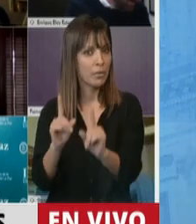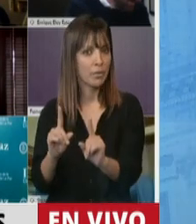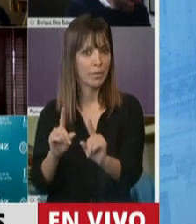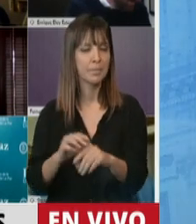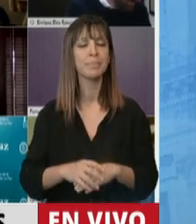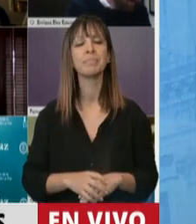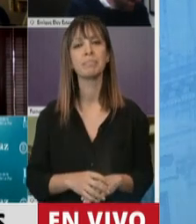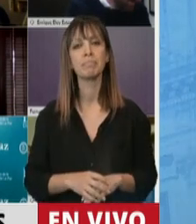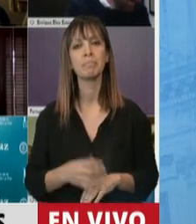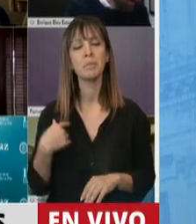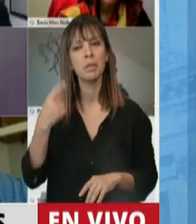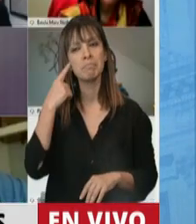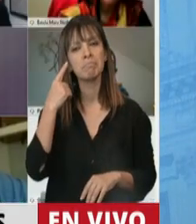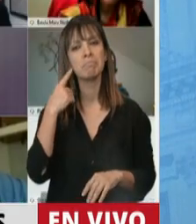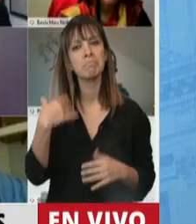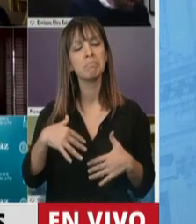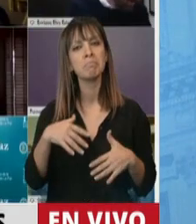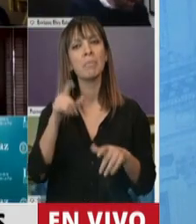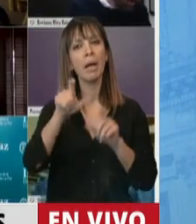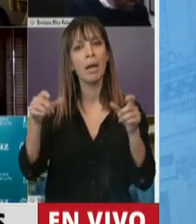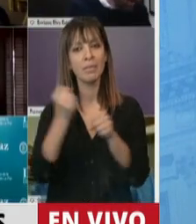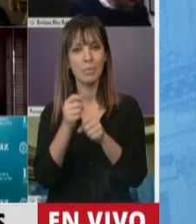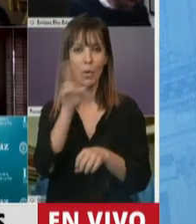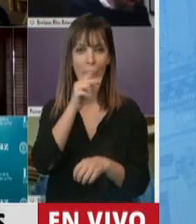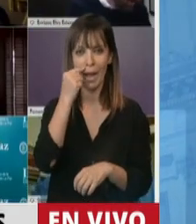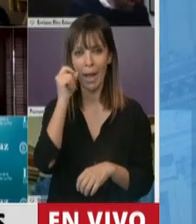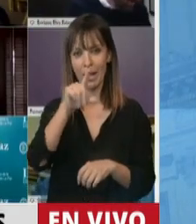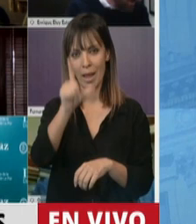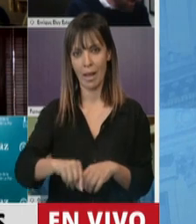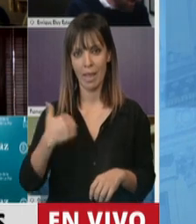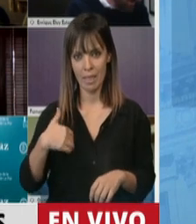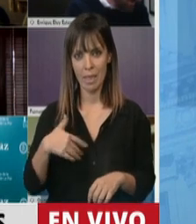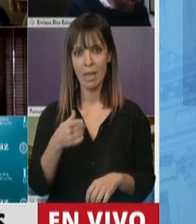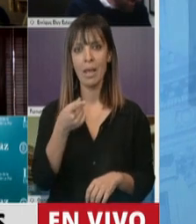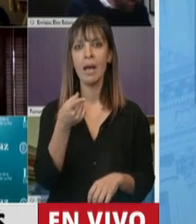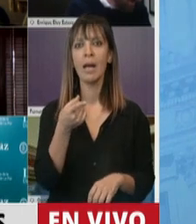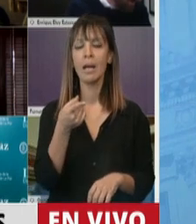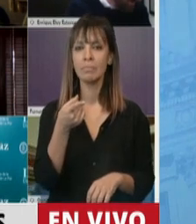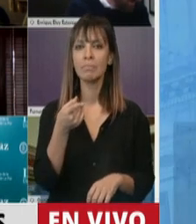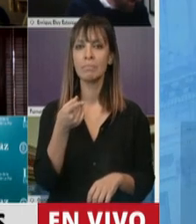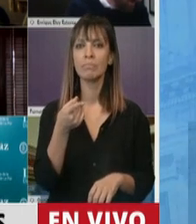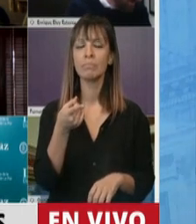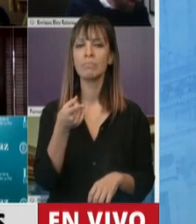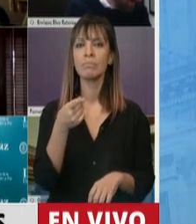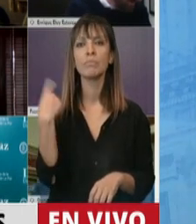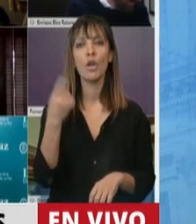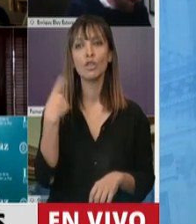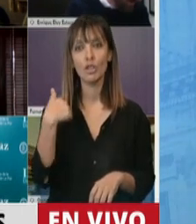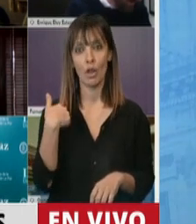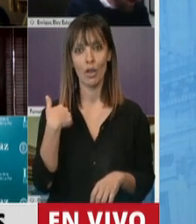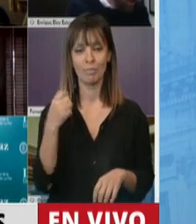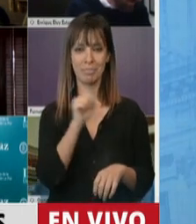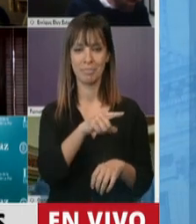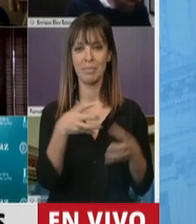Ya que hace mucho que está entre los trabajadores y los trabajadores en la República Argentina. Entonces nosotros, que provenimos del